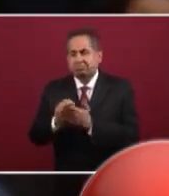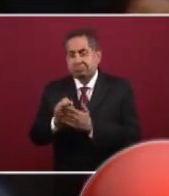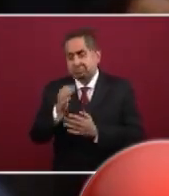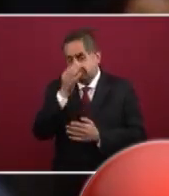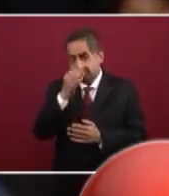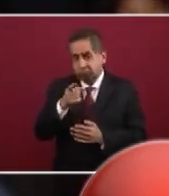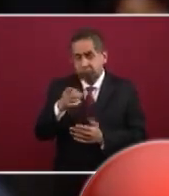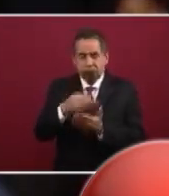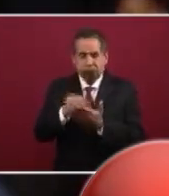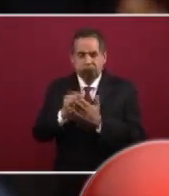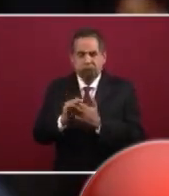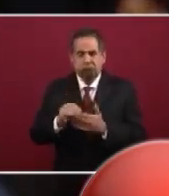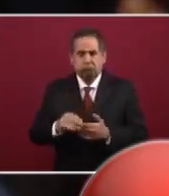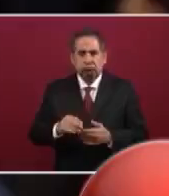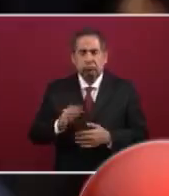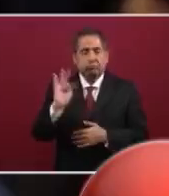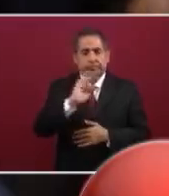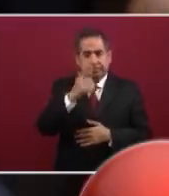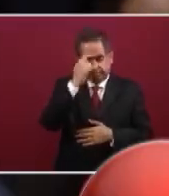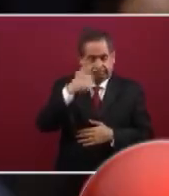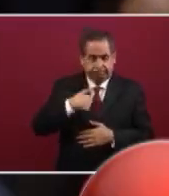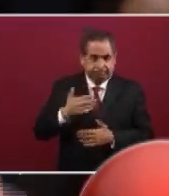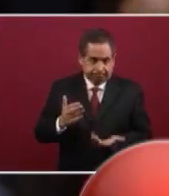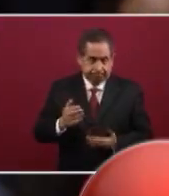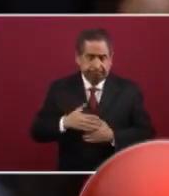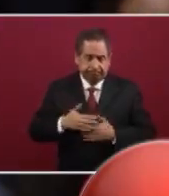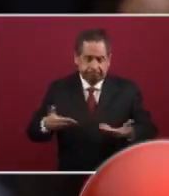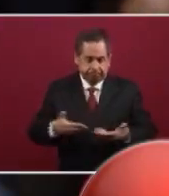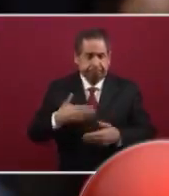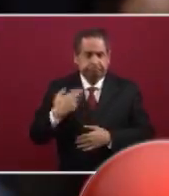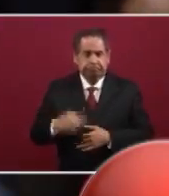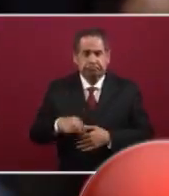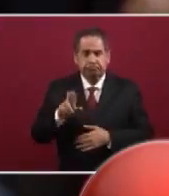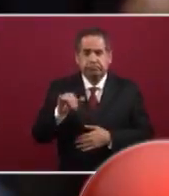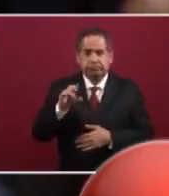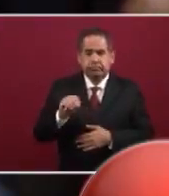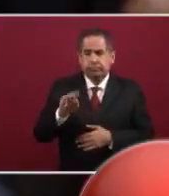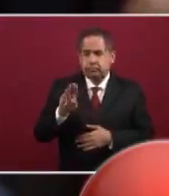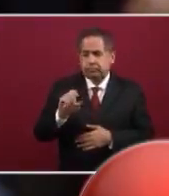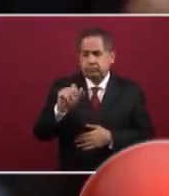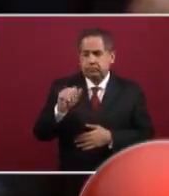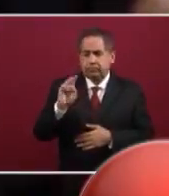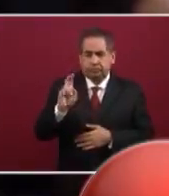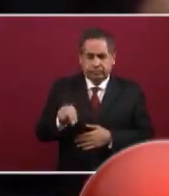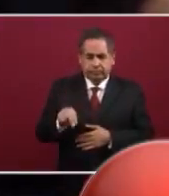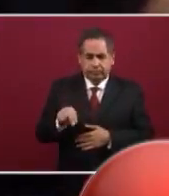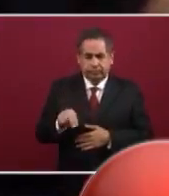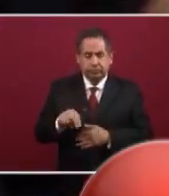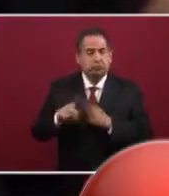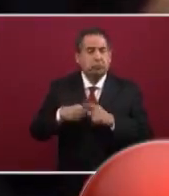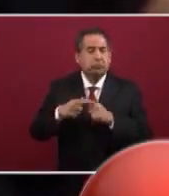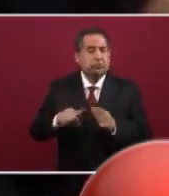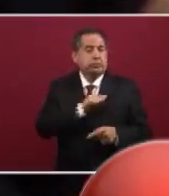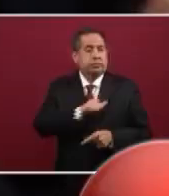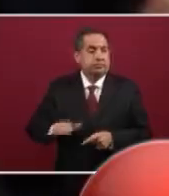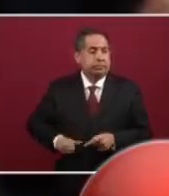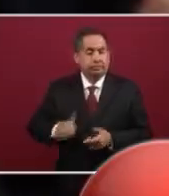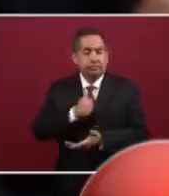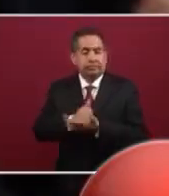Me voy a presentar, tal vez usted no me conoce. Mi nombre es Ricardo Belmont Cassinelli, yo fui alcalde de Lima 2